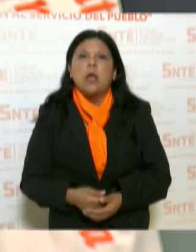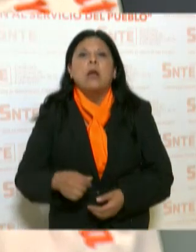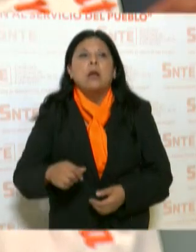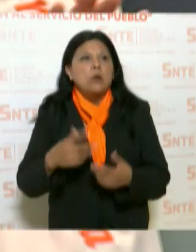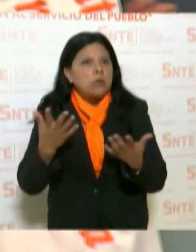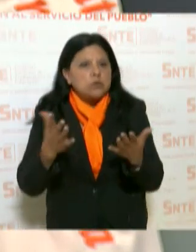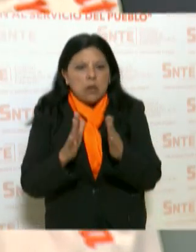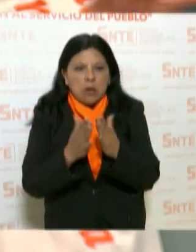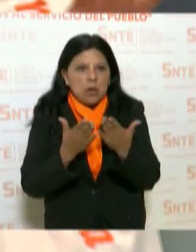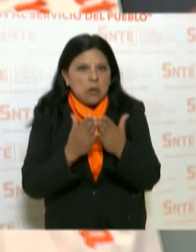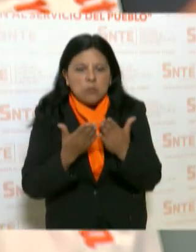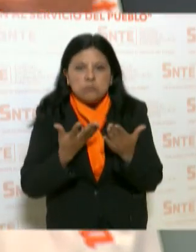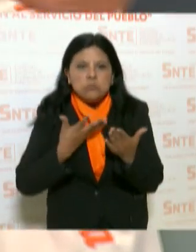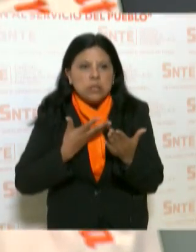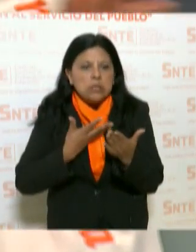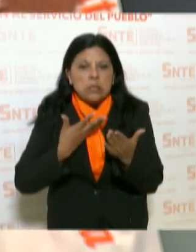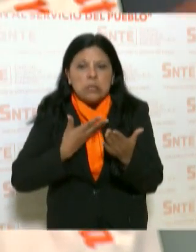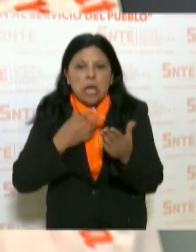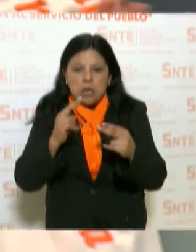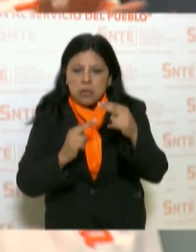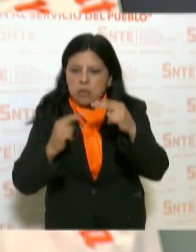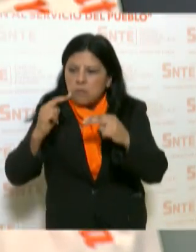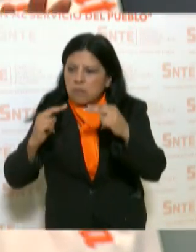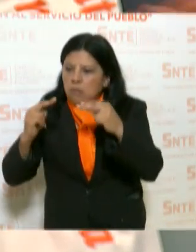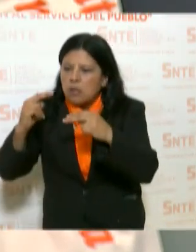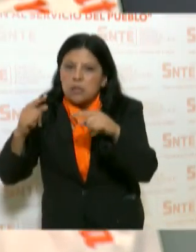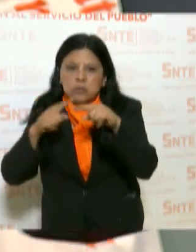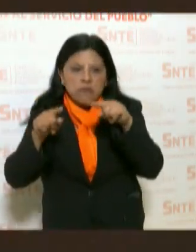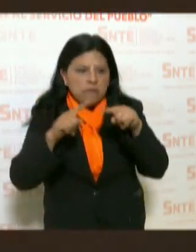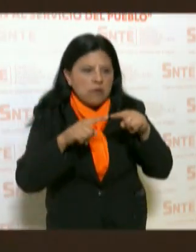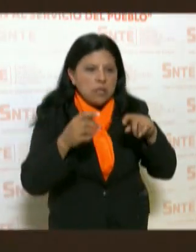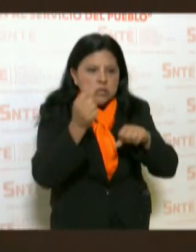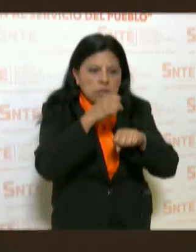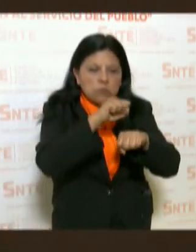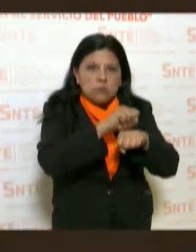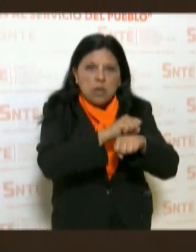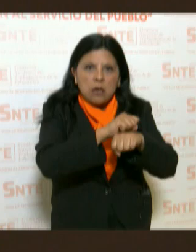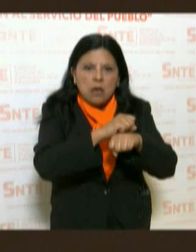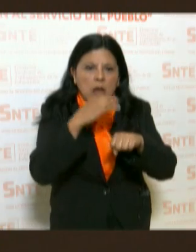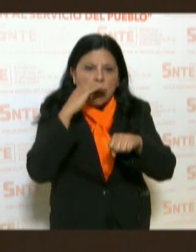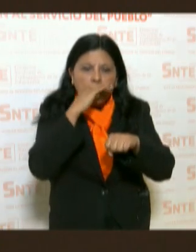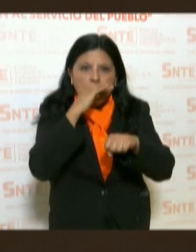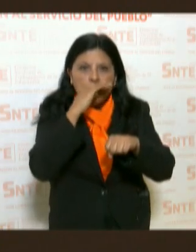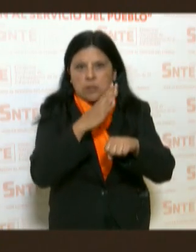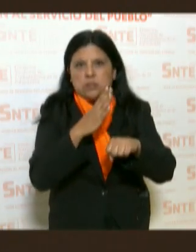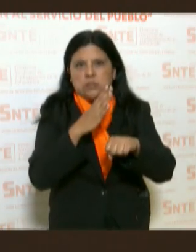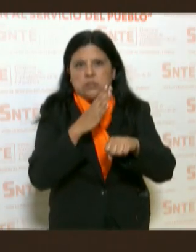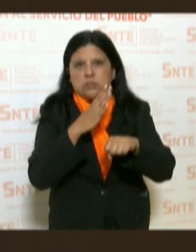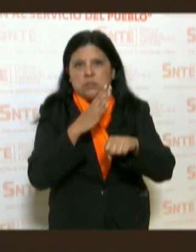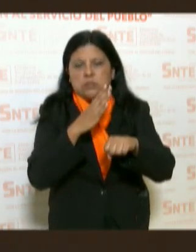gratuitos, que se entreguen gratuitos todos los libros de secundaria para las escuelas públicas.